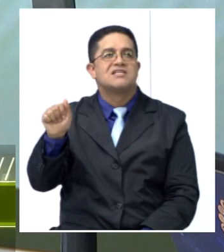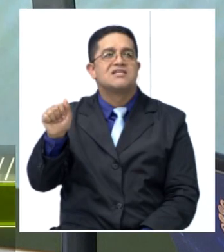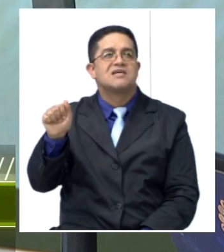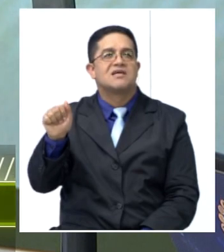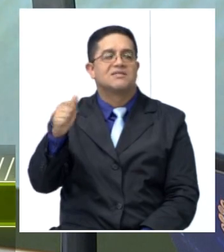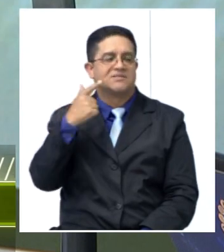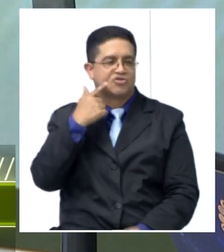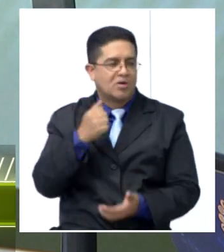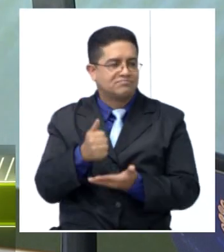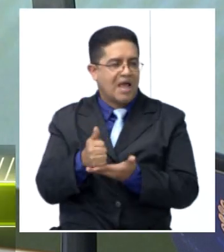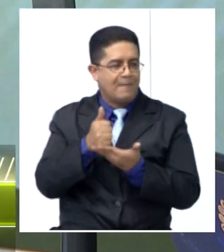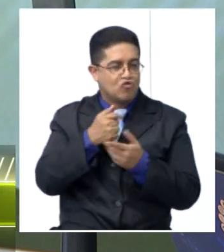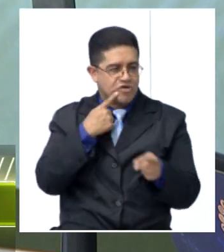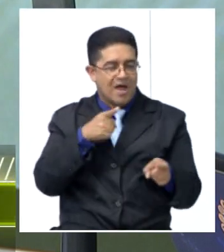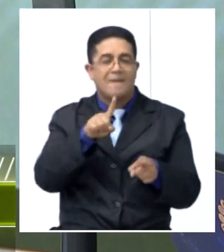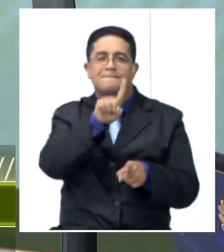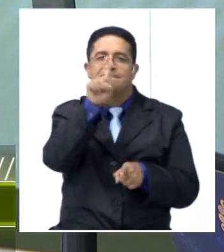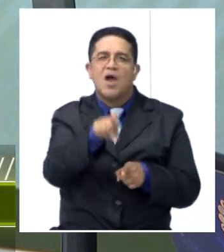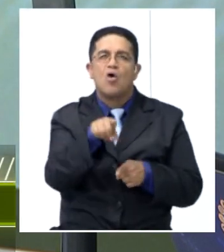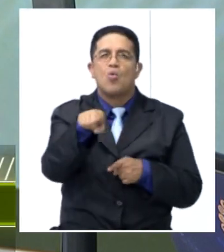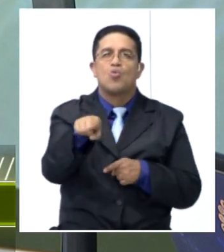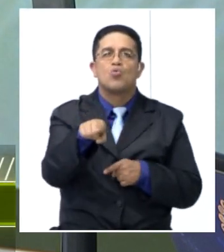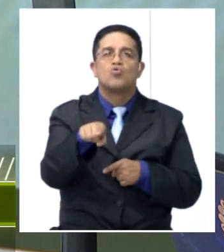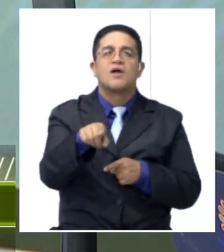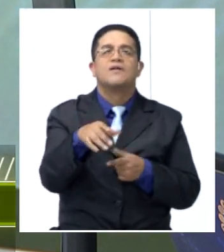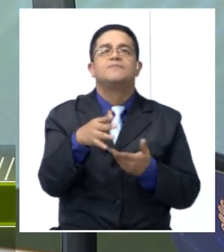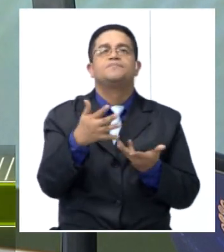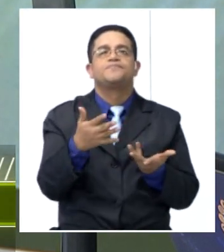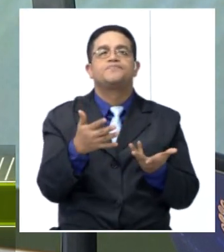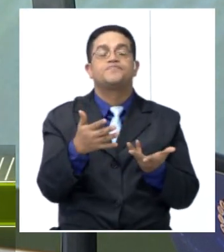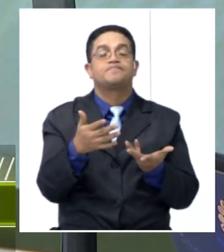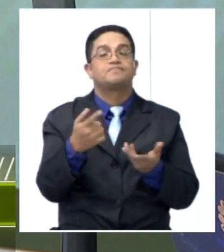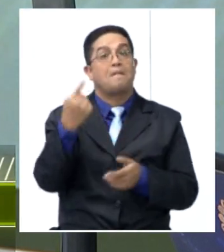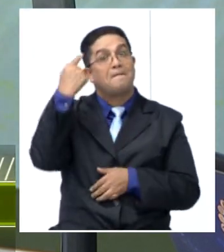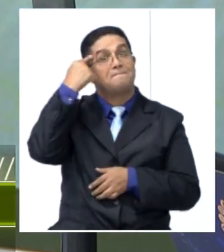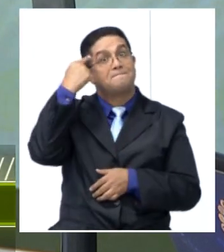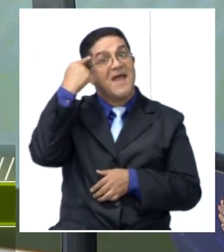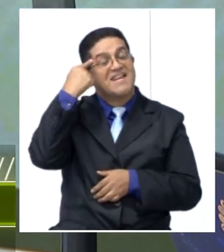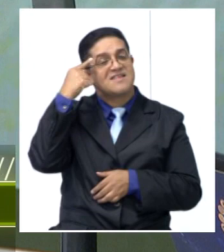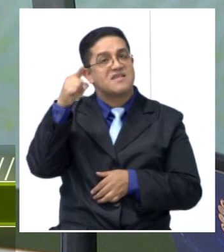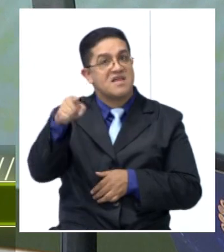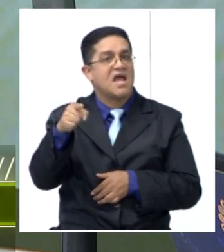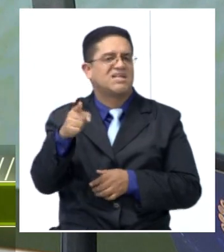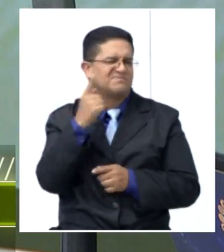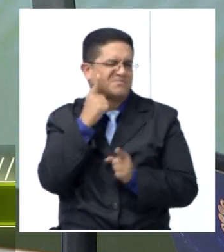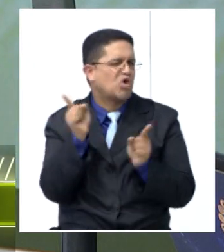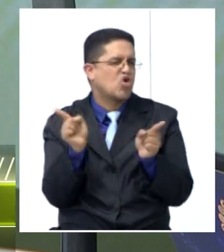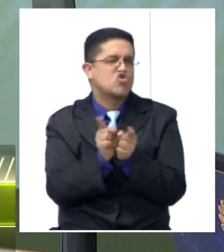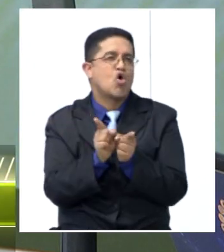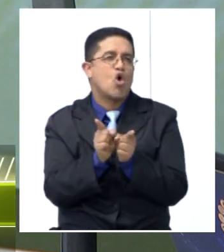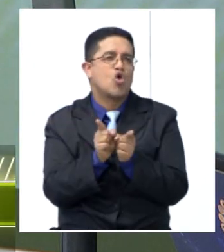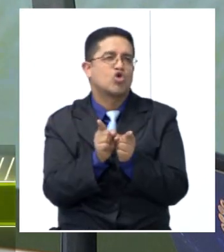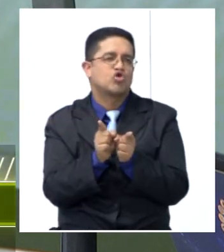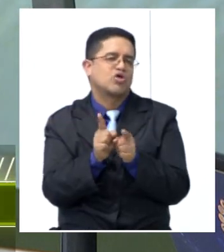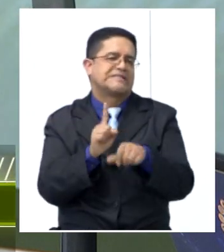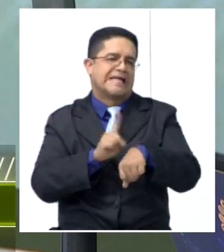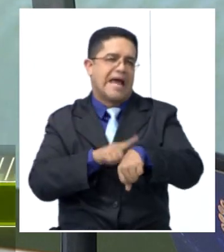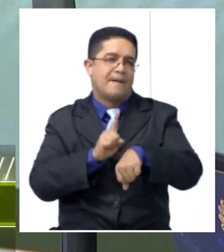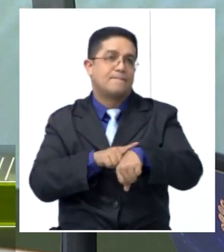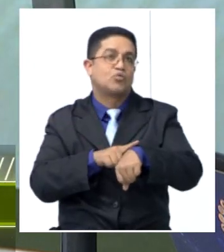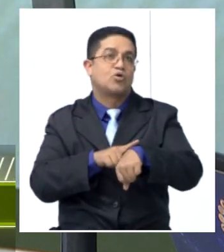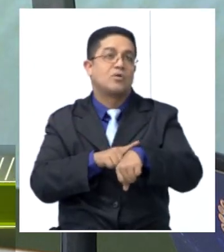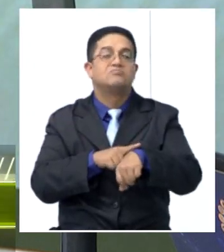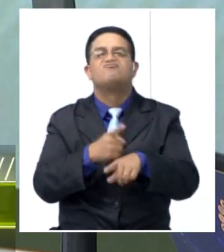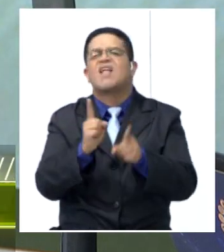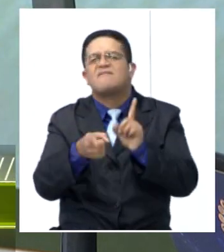apoyando un poco la pregunta que nos hizo este invitado, la hipomanía es más pequeña y de menor duración y a veces es difícil